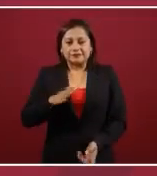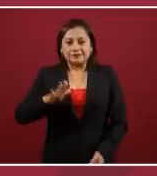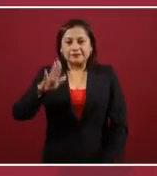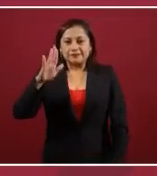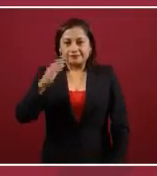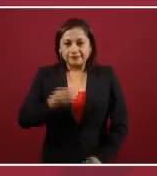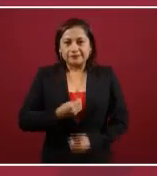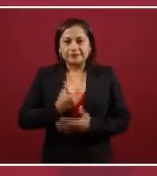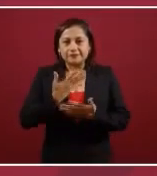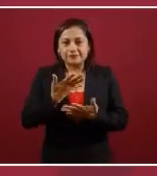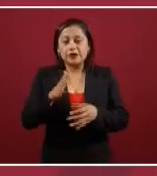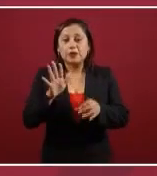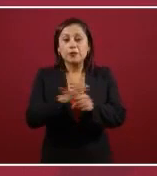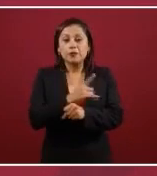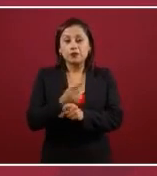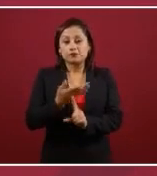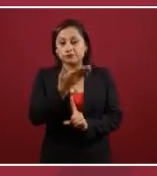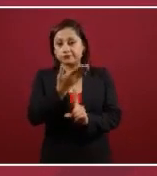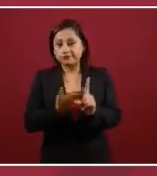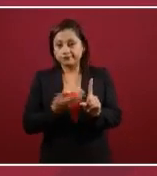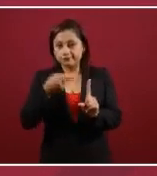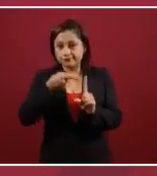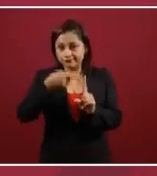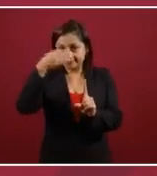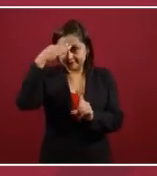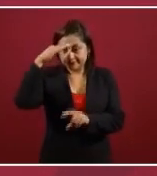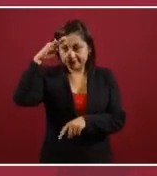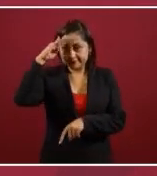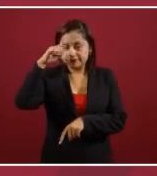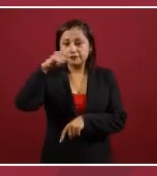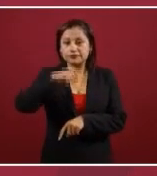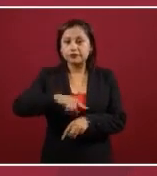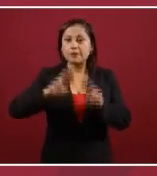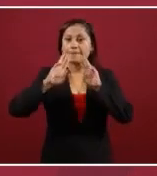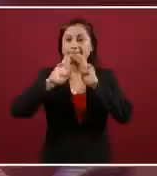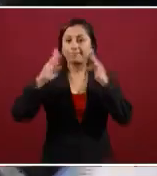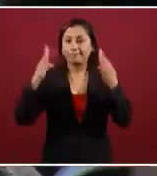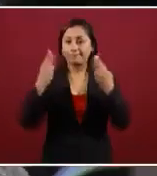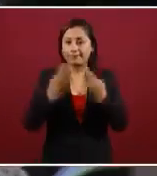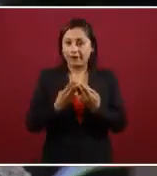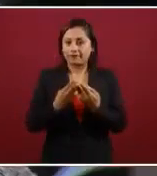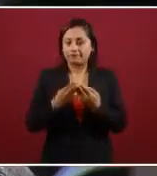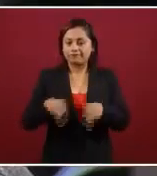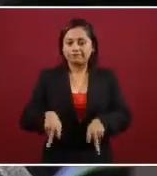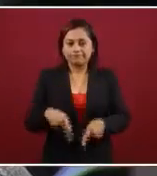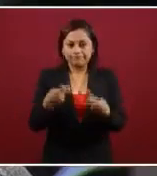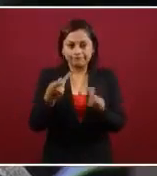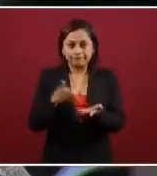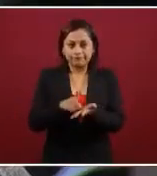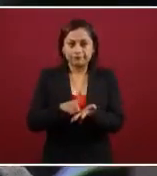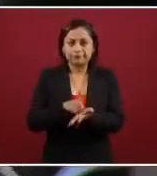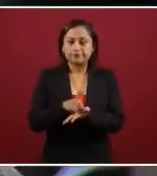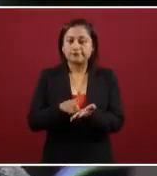hablando de un narcotraficante, el más grande del mundo, que está donde está, por varias